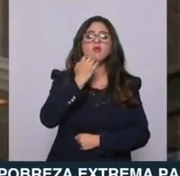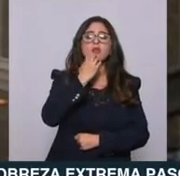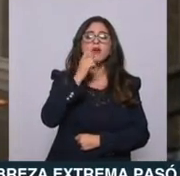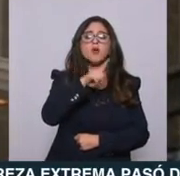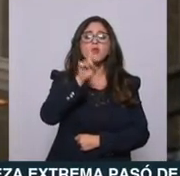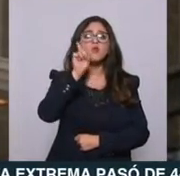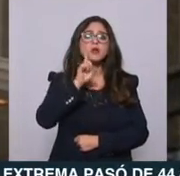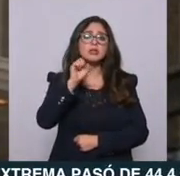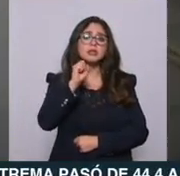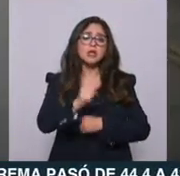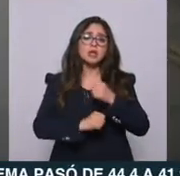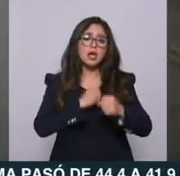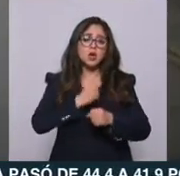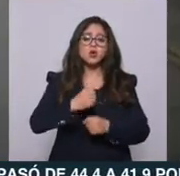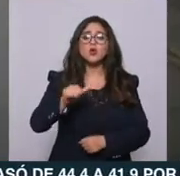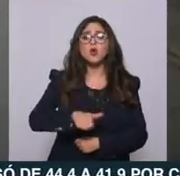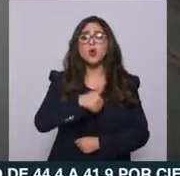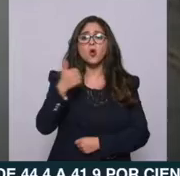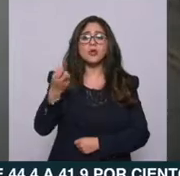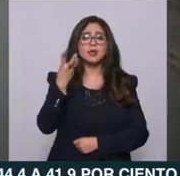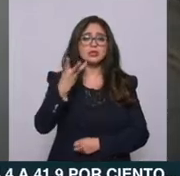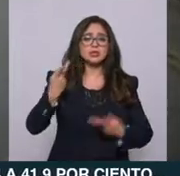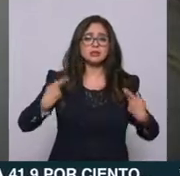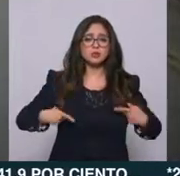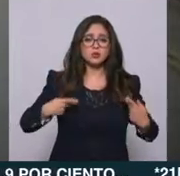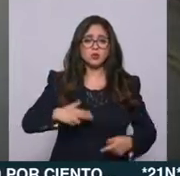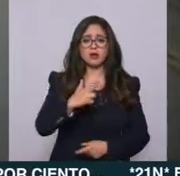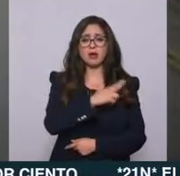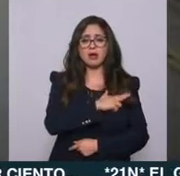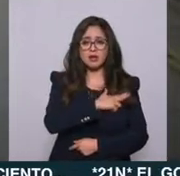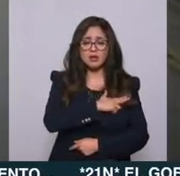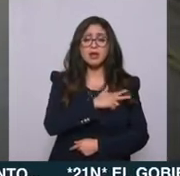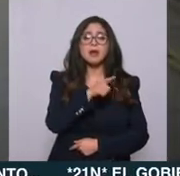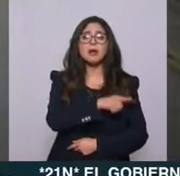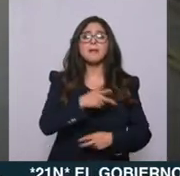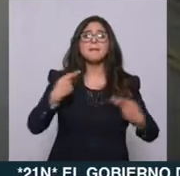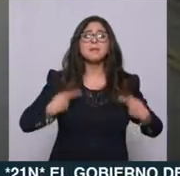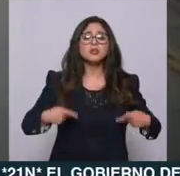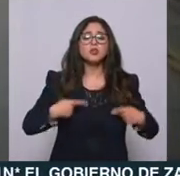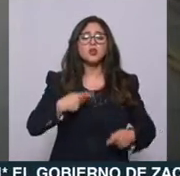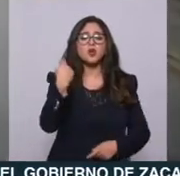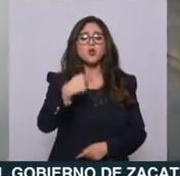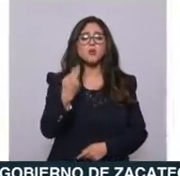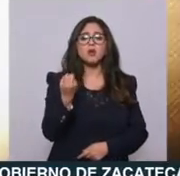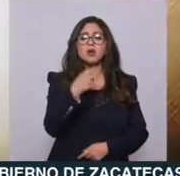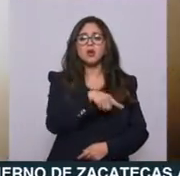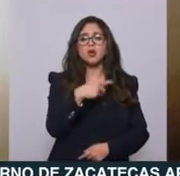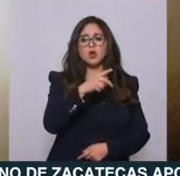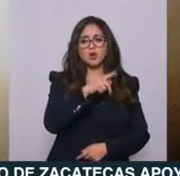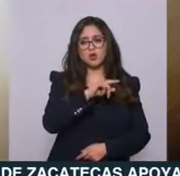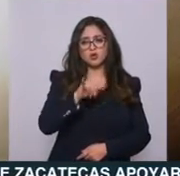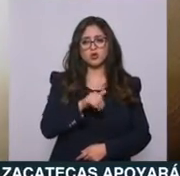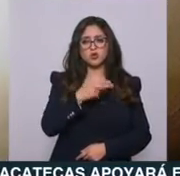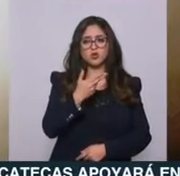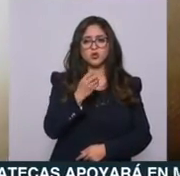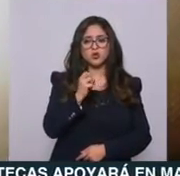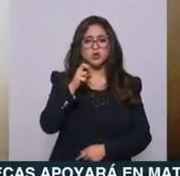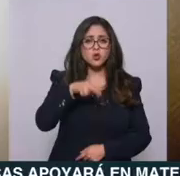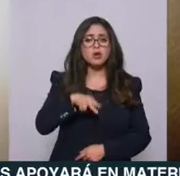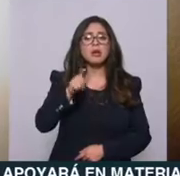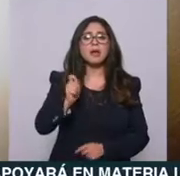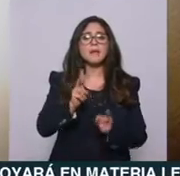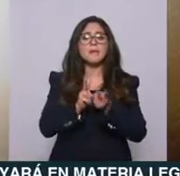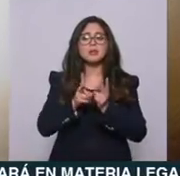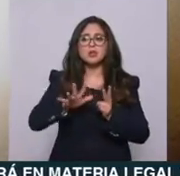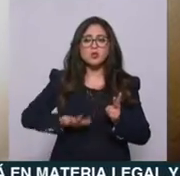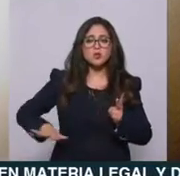60 años murió y otras 3 personas resultaron heridas. El sospechoso fue identificado como John T. Ernest, vecino de la